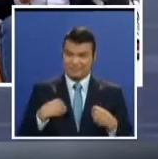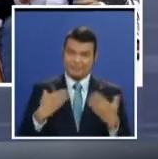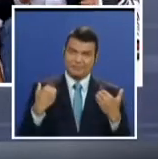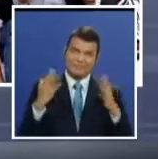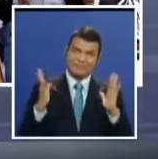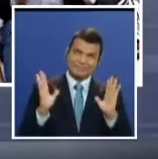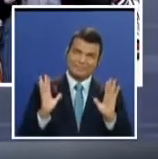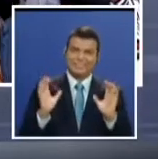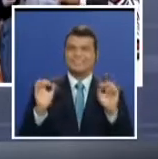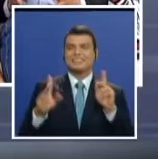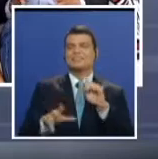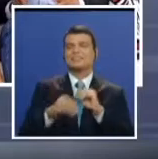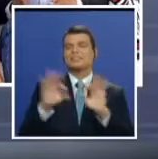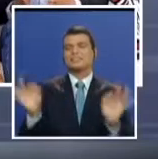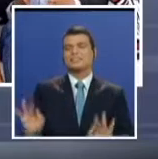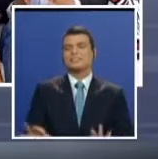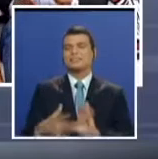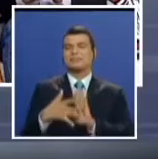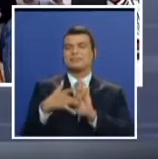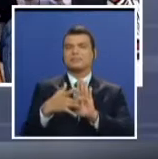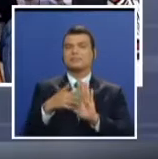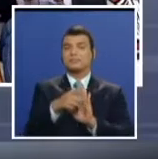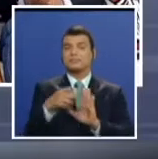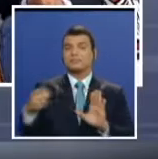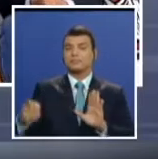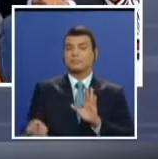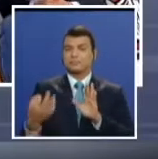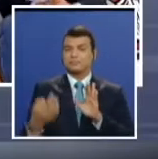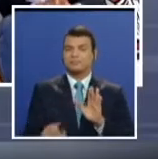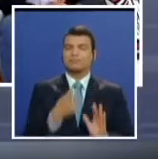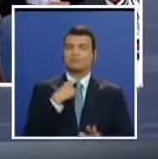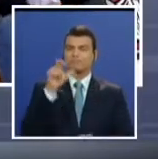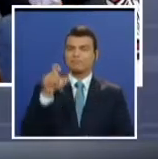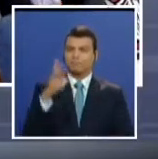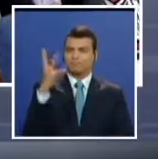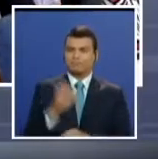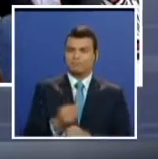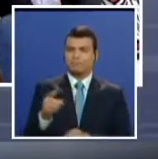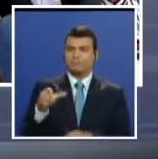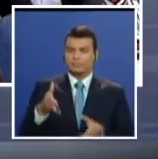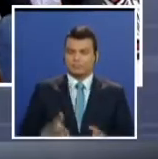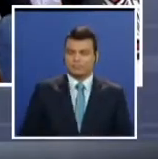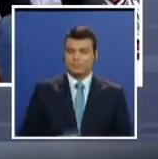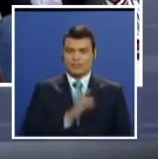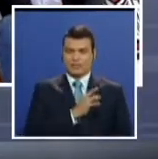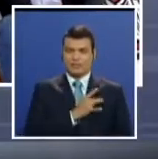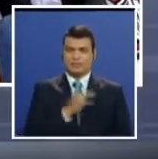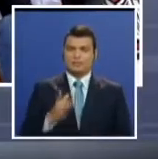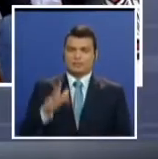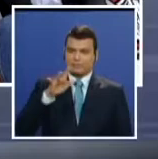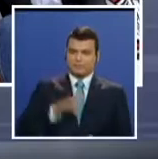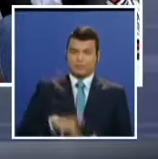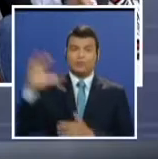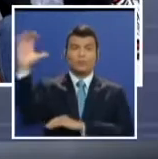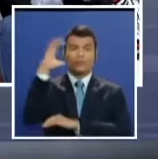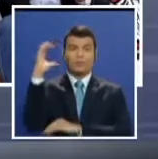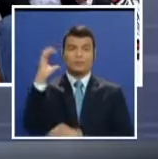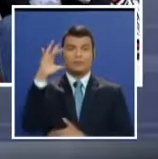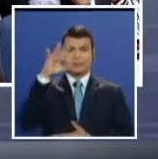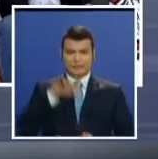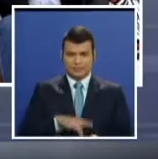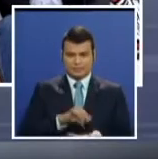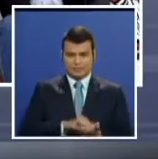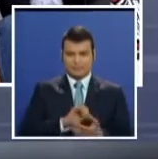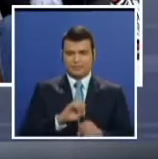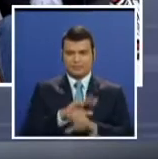muchachos y prepárense también los que son seguidores de un gran artista chileno que por estos días está en colombia y estará